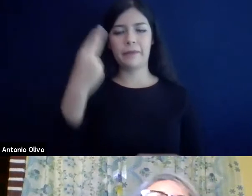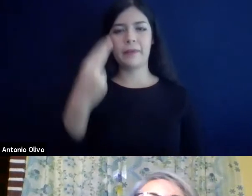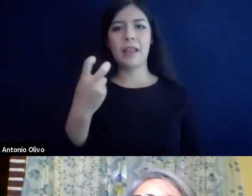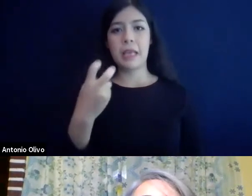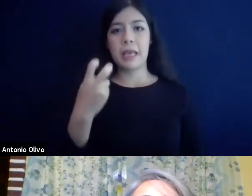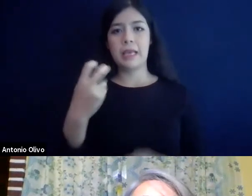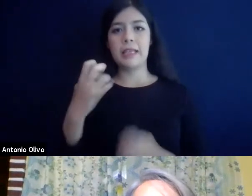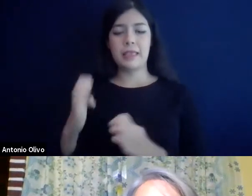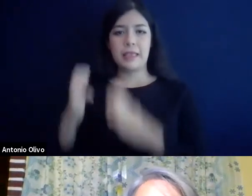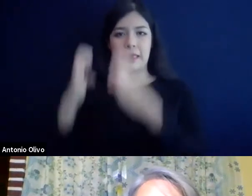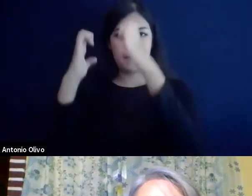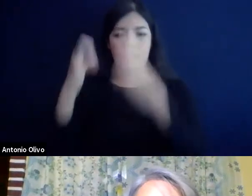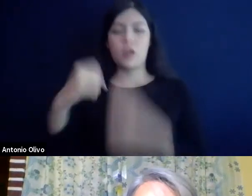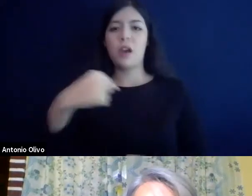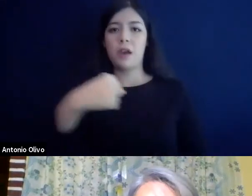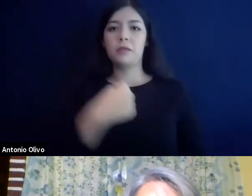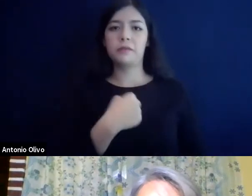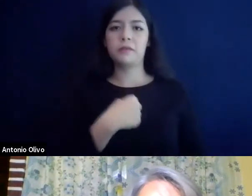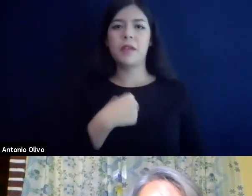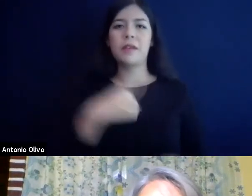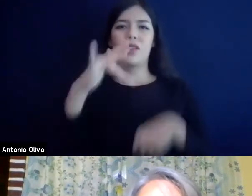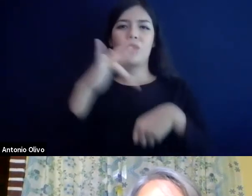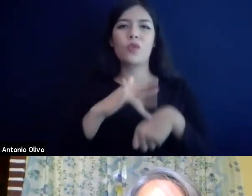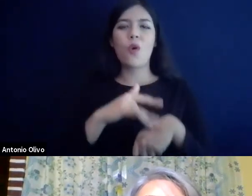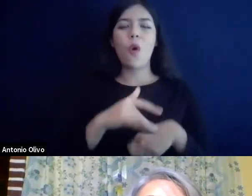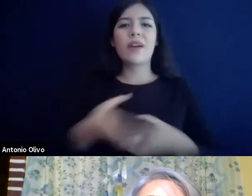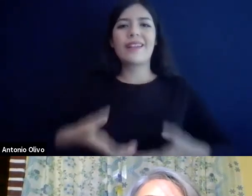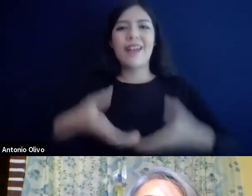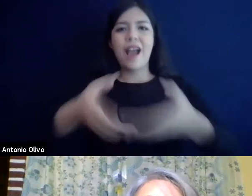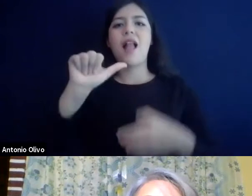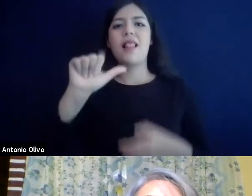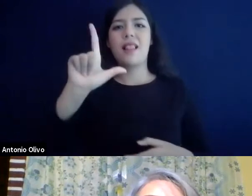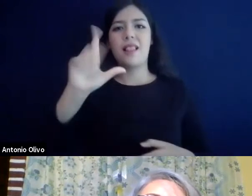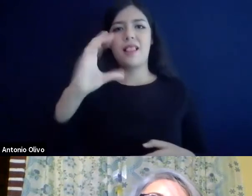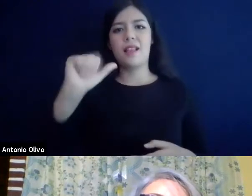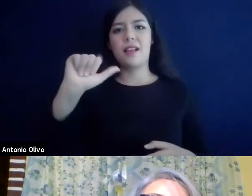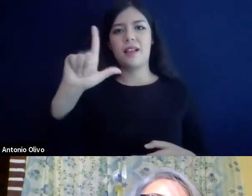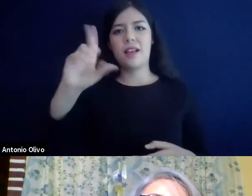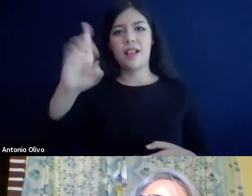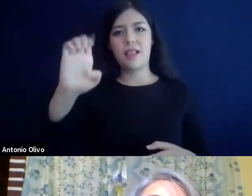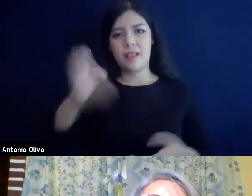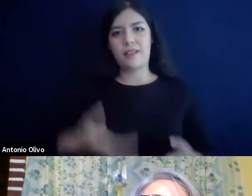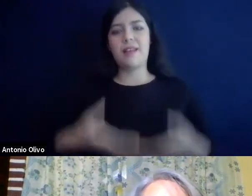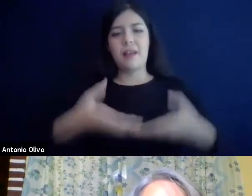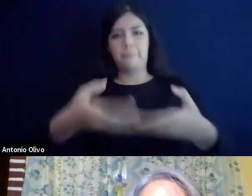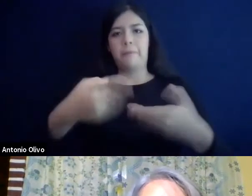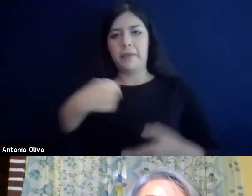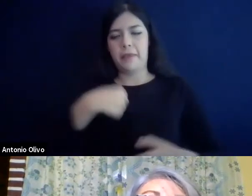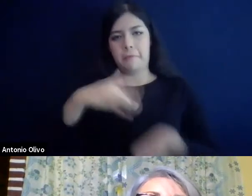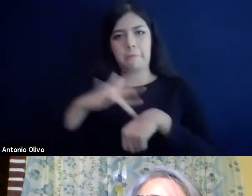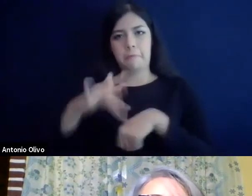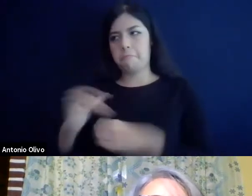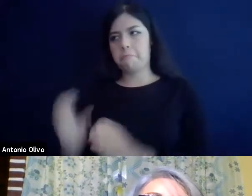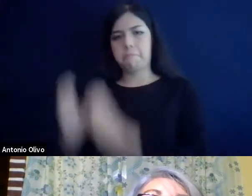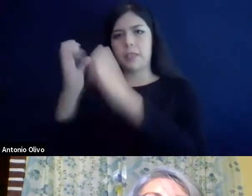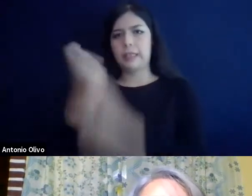periférico, pero a mí me tocó en el que estaba por Avenida Alcalde. Y en ese edificio, pues era